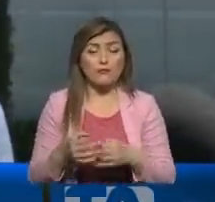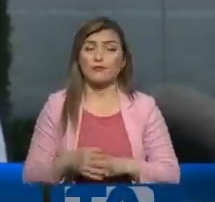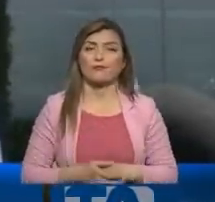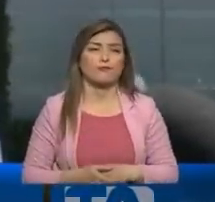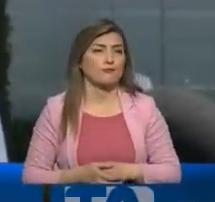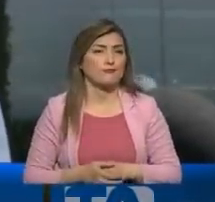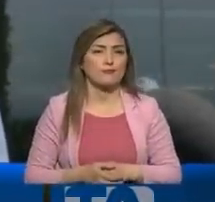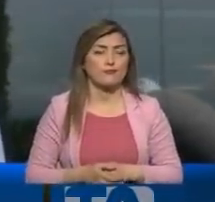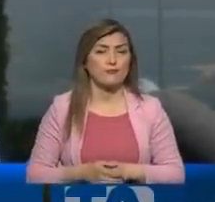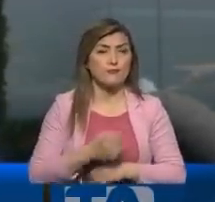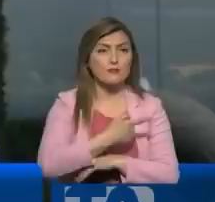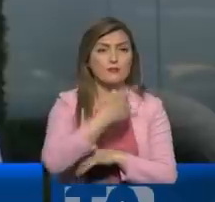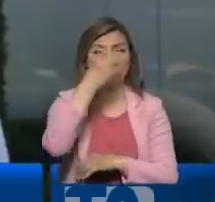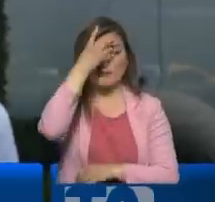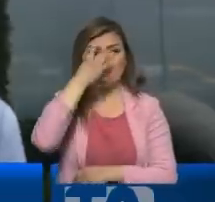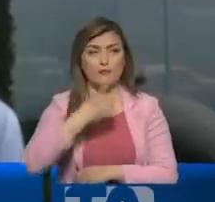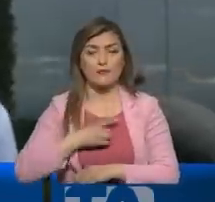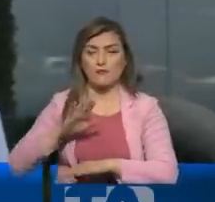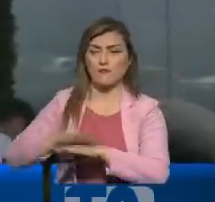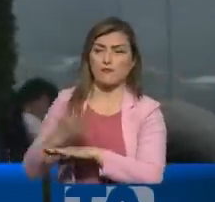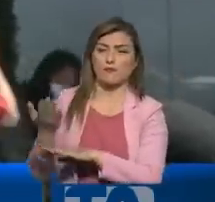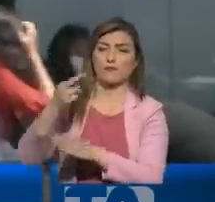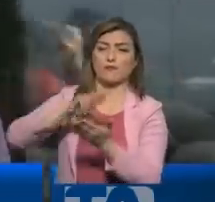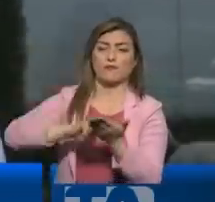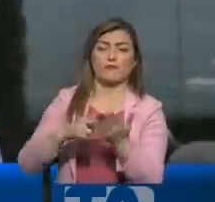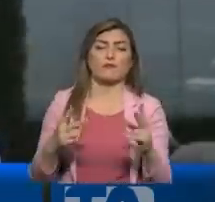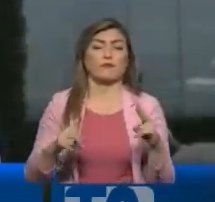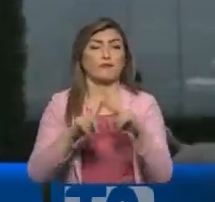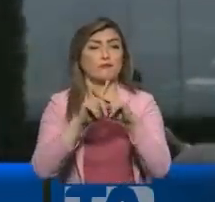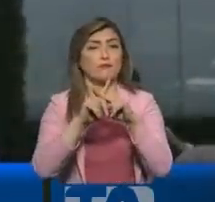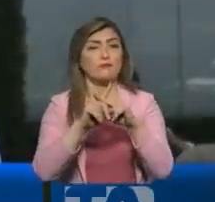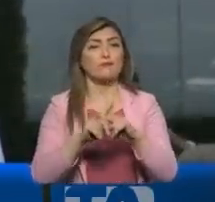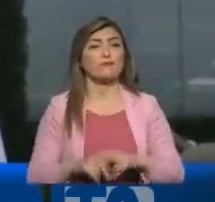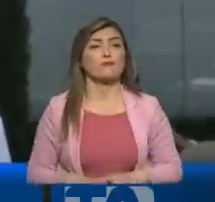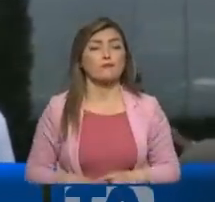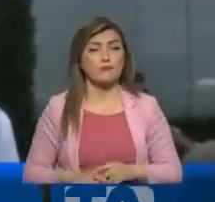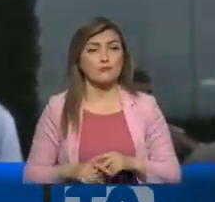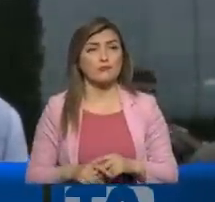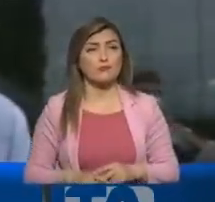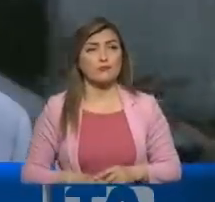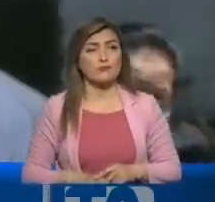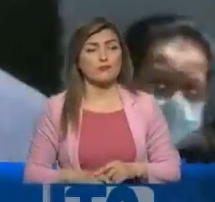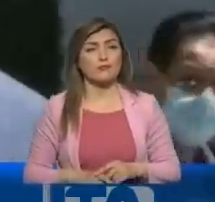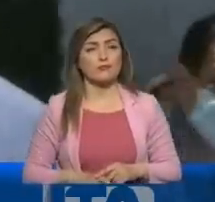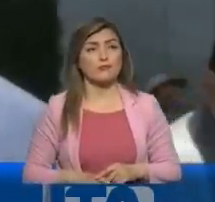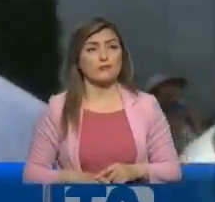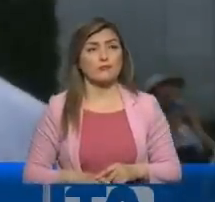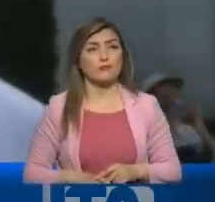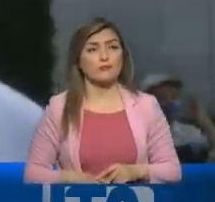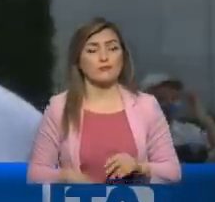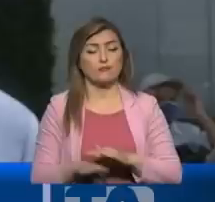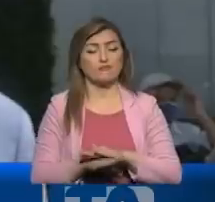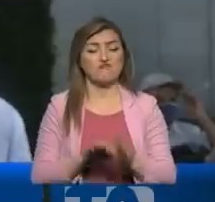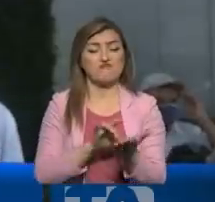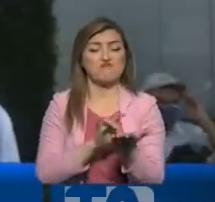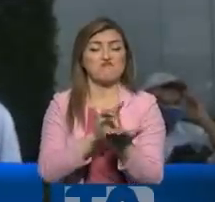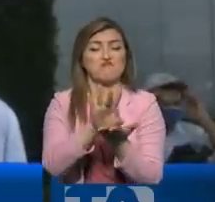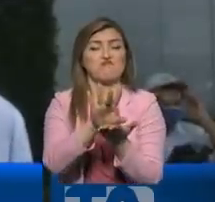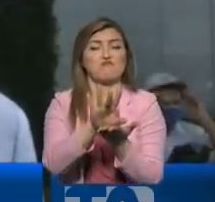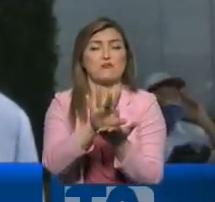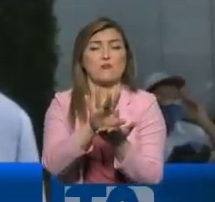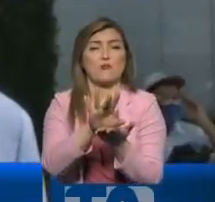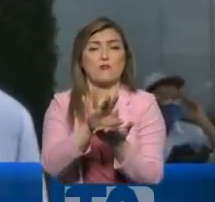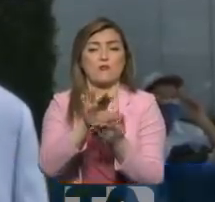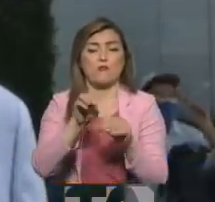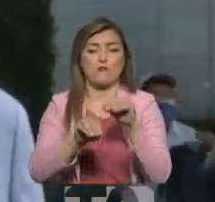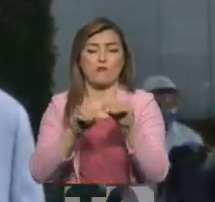día decidieron convocar a una sesión extraordinaria. En consecuencia, fui removido en base, repito, a un